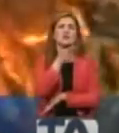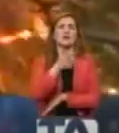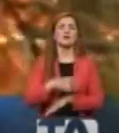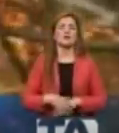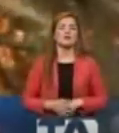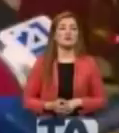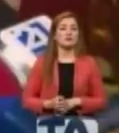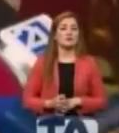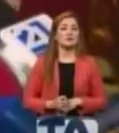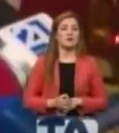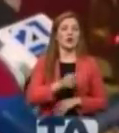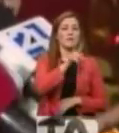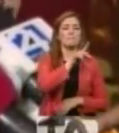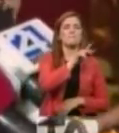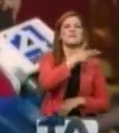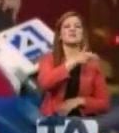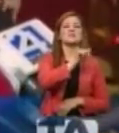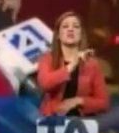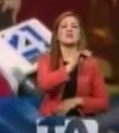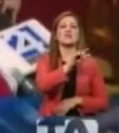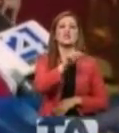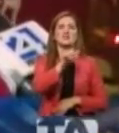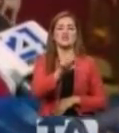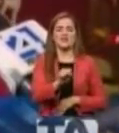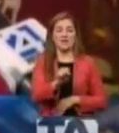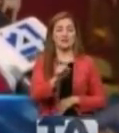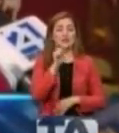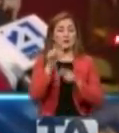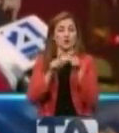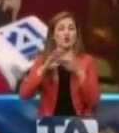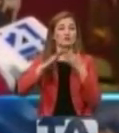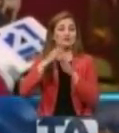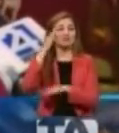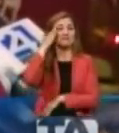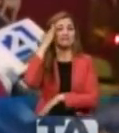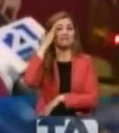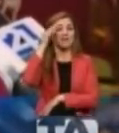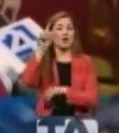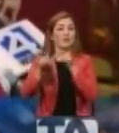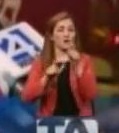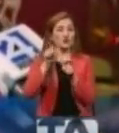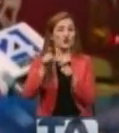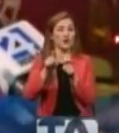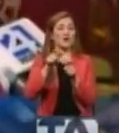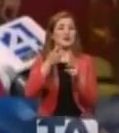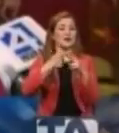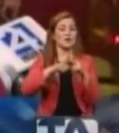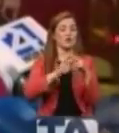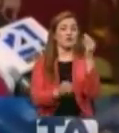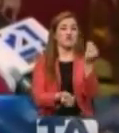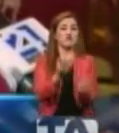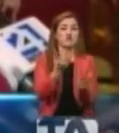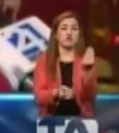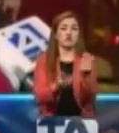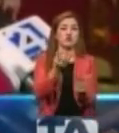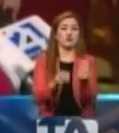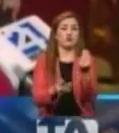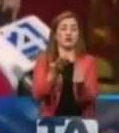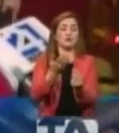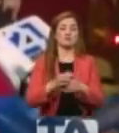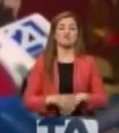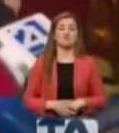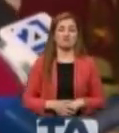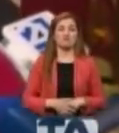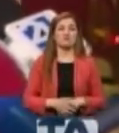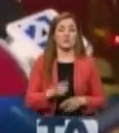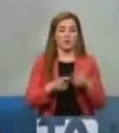Esto se inició en Pichanillas y allí los comuneros saben y conocen a las personas que pusieron fuego y que